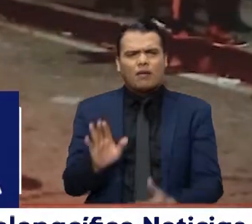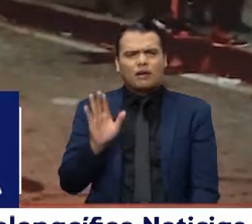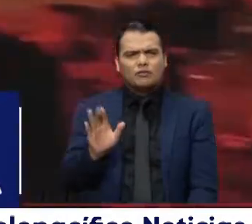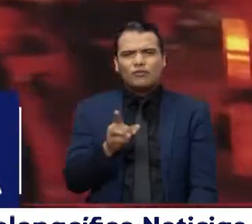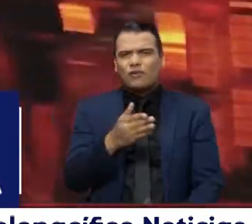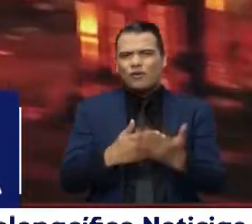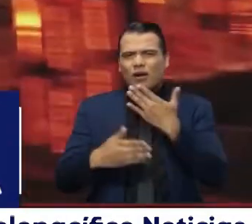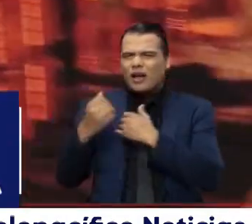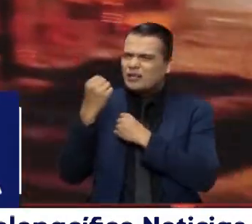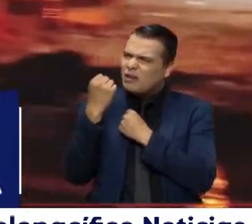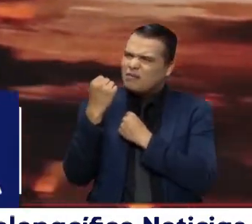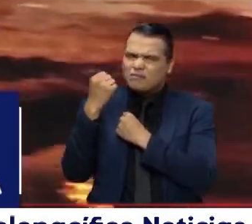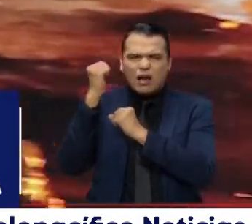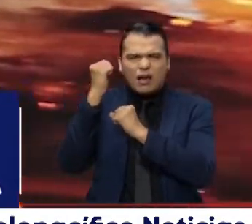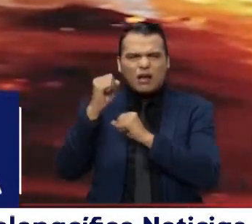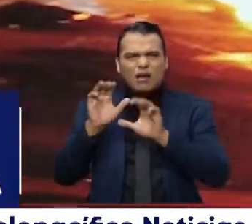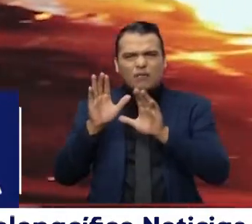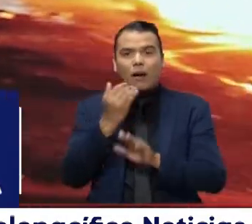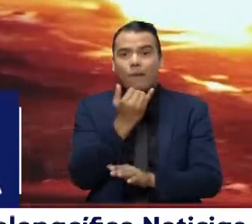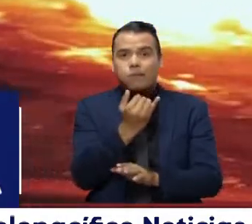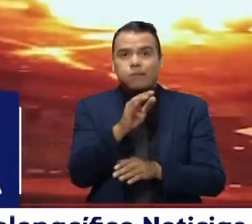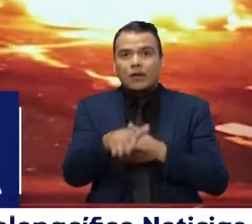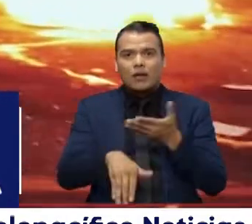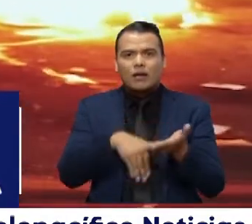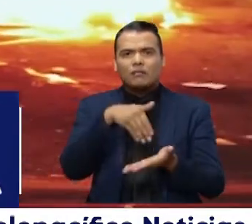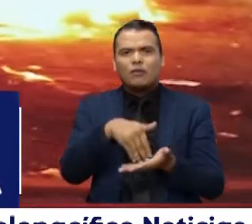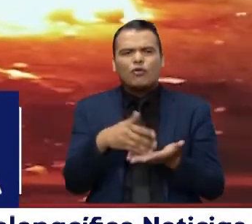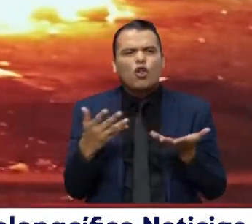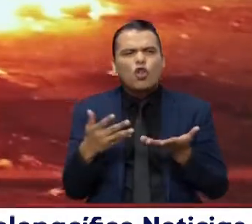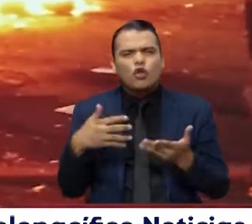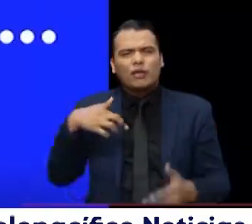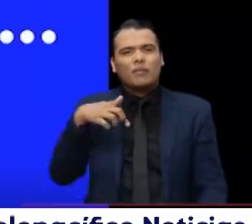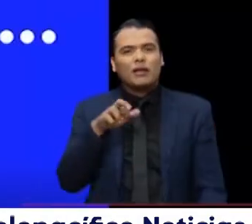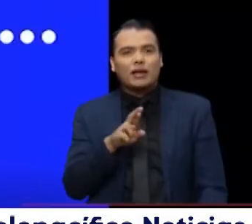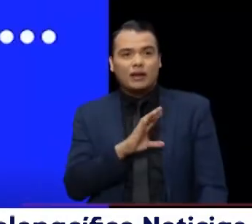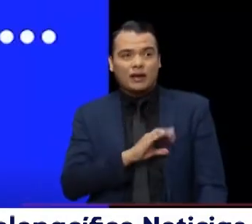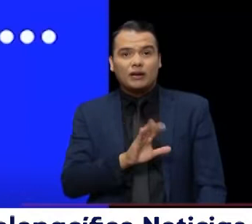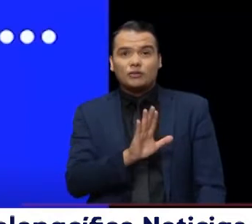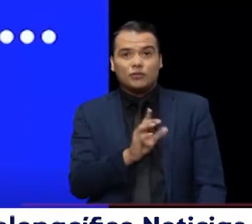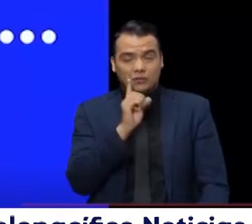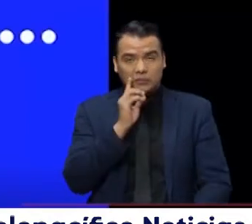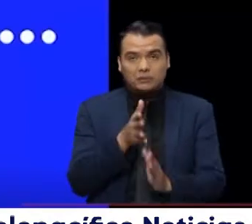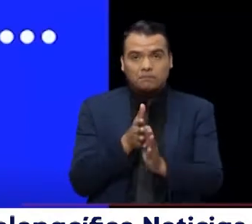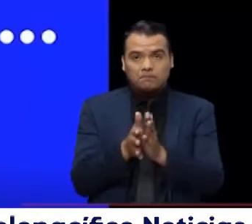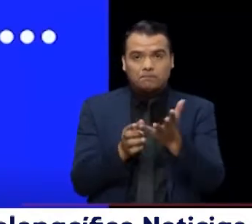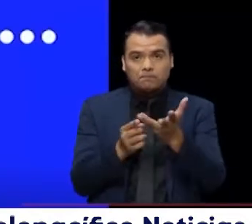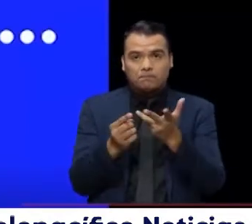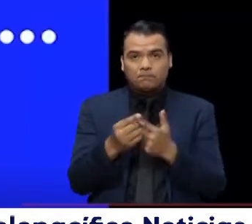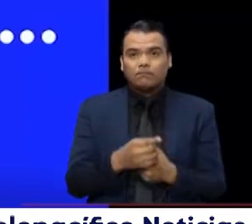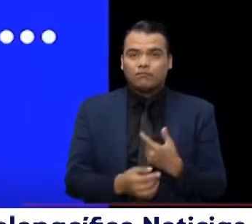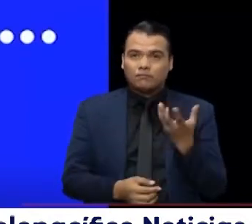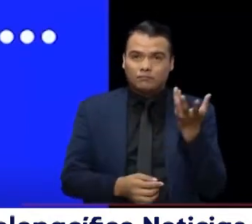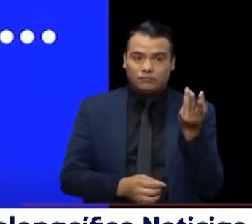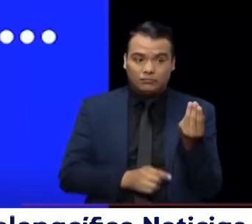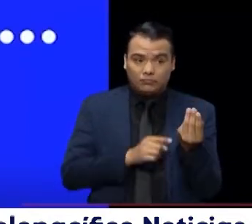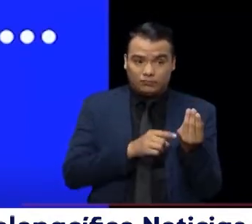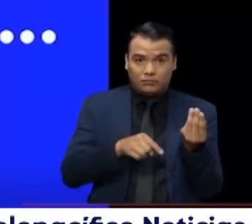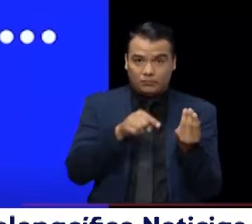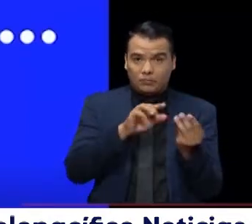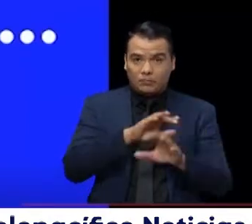las protestas del paro nacional en Puerto Rellena, Oriente de Cali. Este grupo sobre el que recae esta